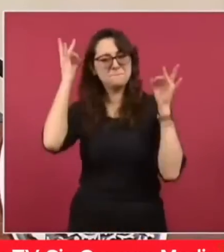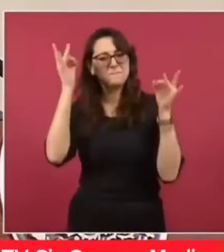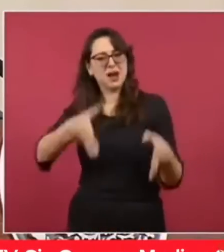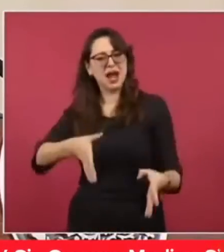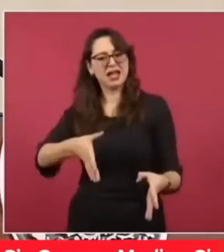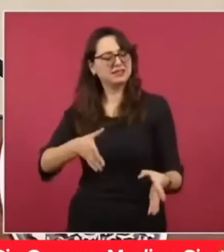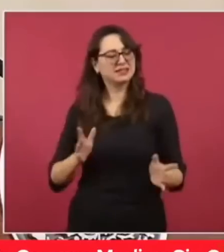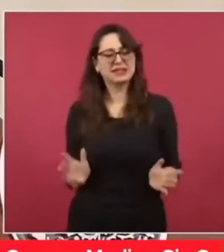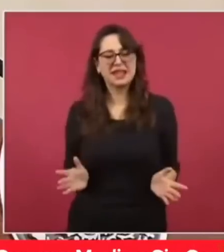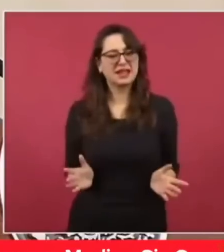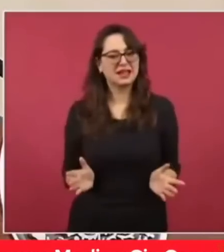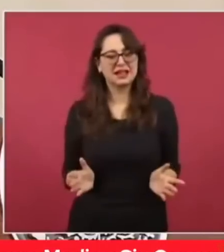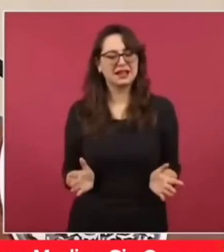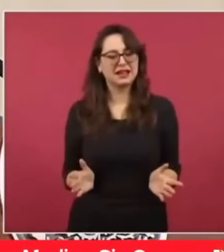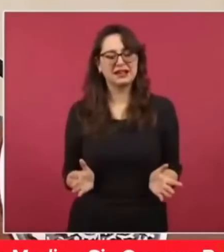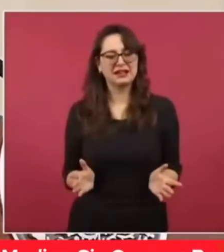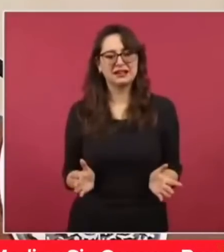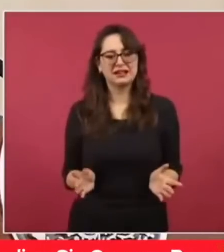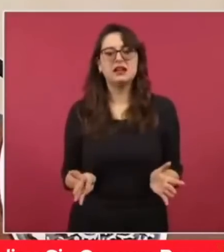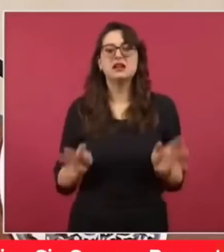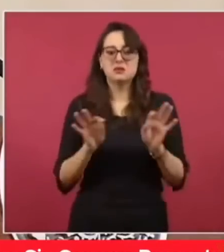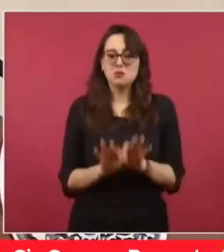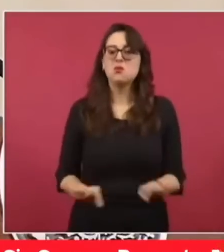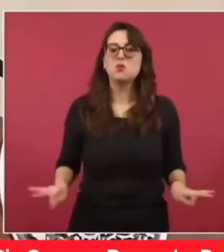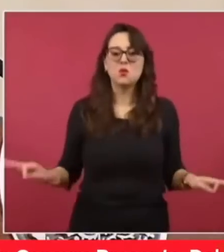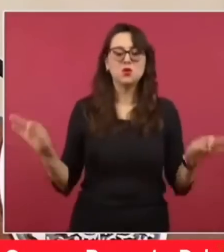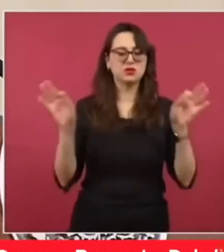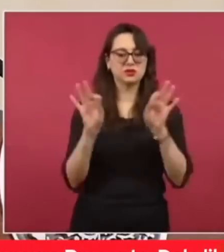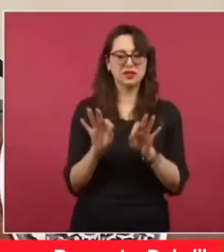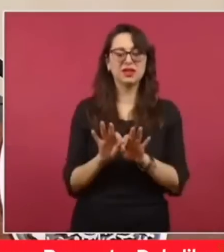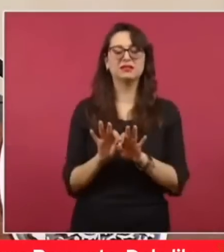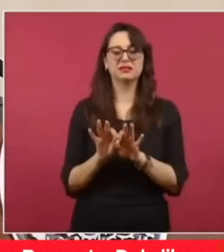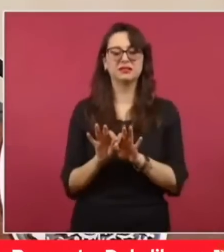ya es importante